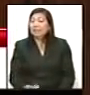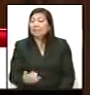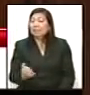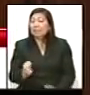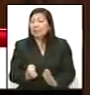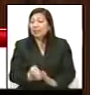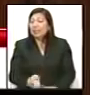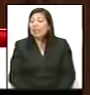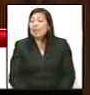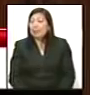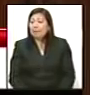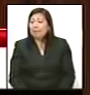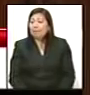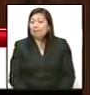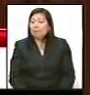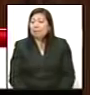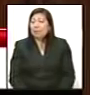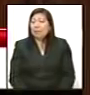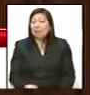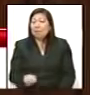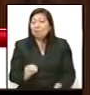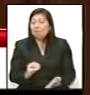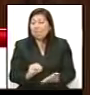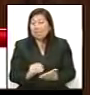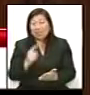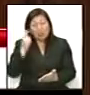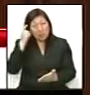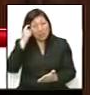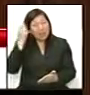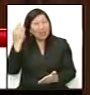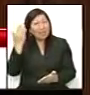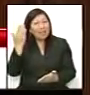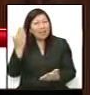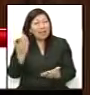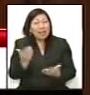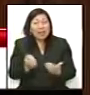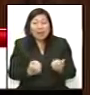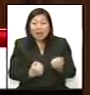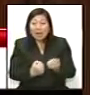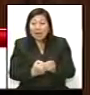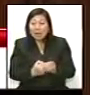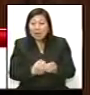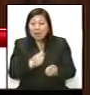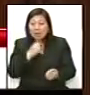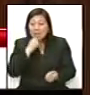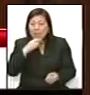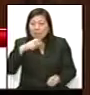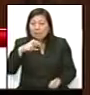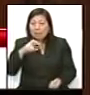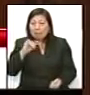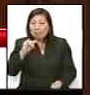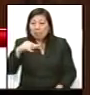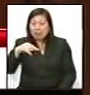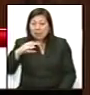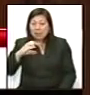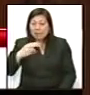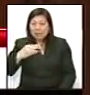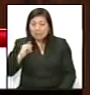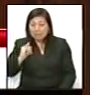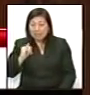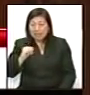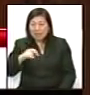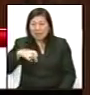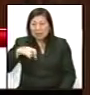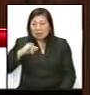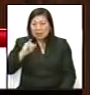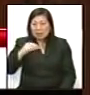como memoria el caso más emblemático, la colaboración de la señora Pinchi Pinchi, ¿se acuerdan ustedes?, ¿no?, que